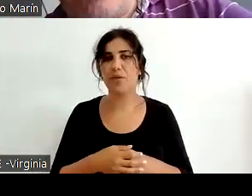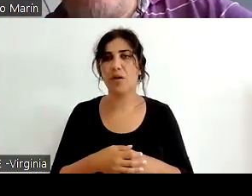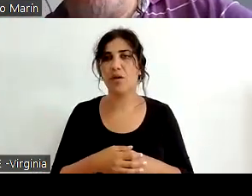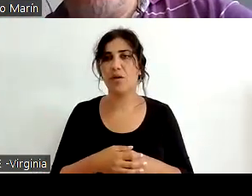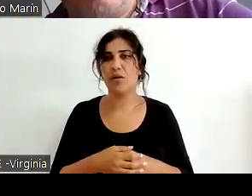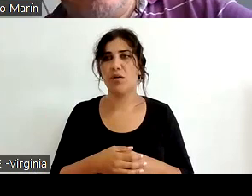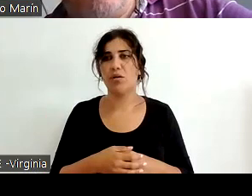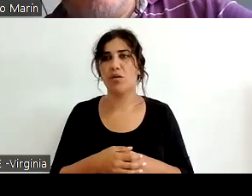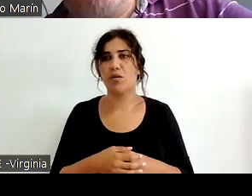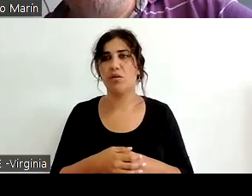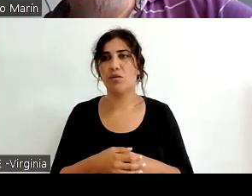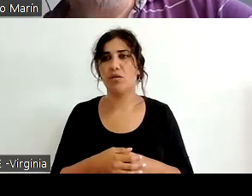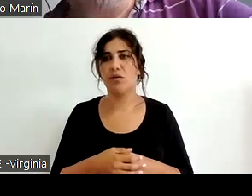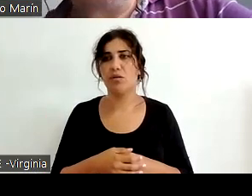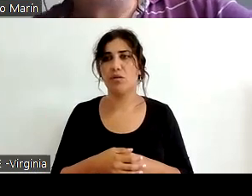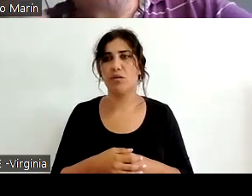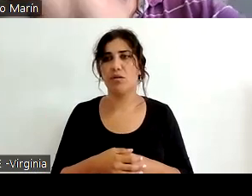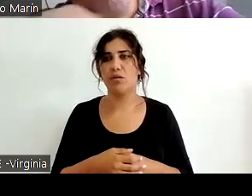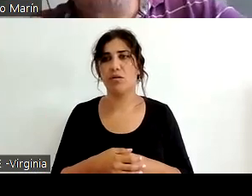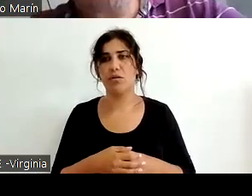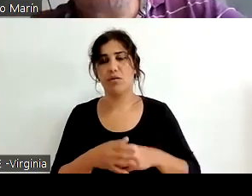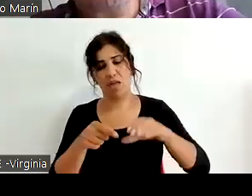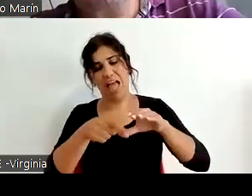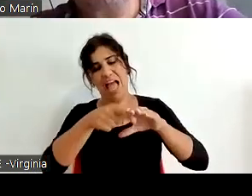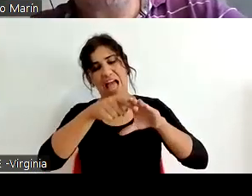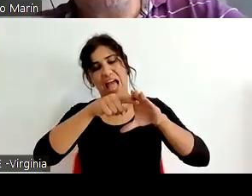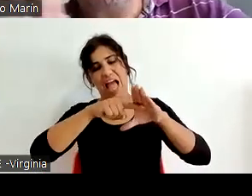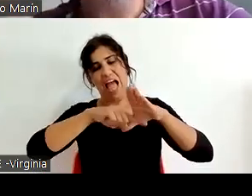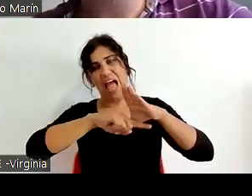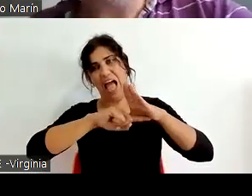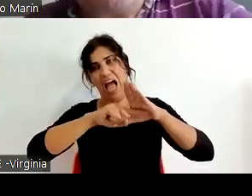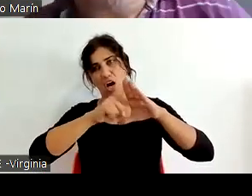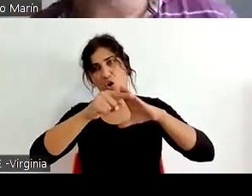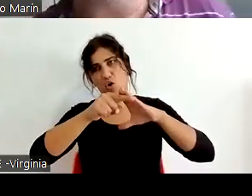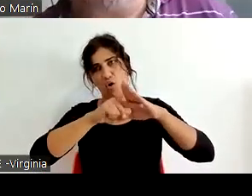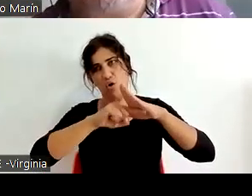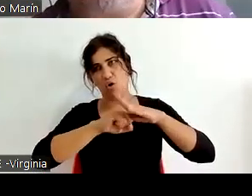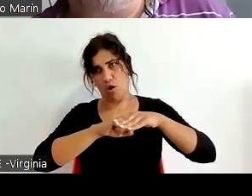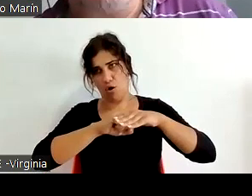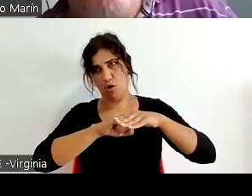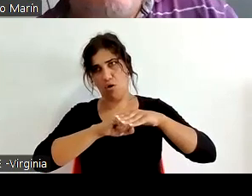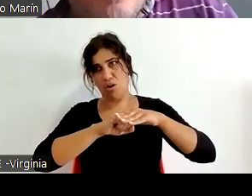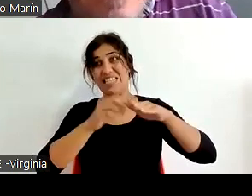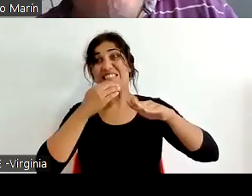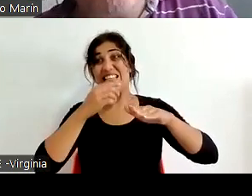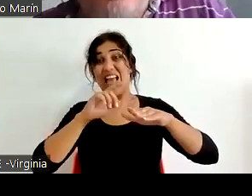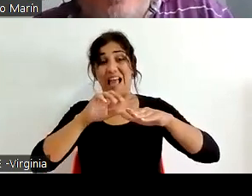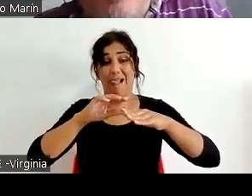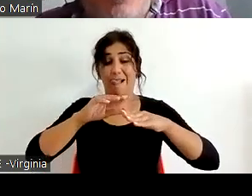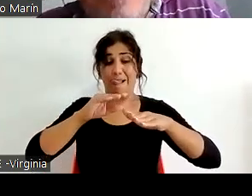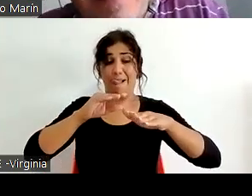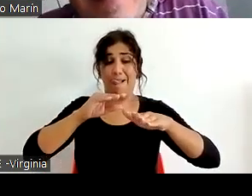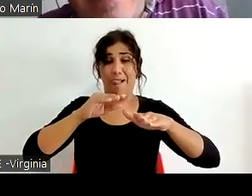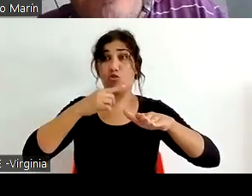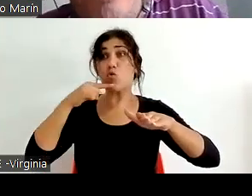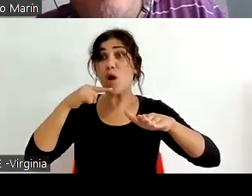del arco articular. Cuando llegamos a la zona de dolor, tenemos que parar ahí, porque ahí es donde